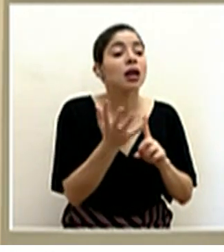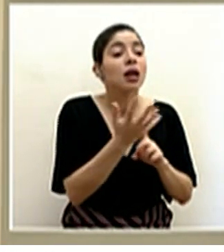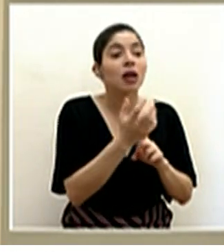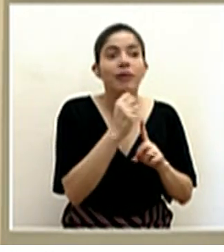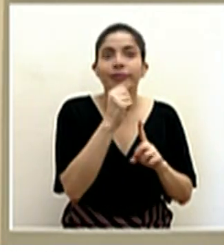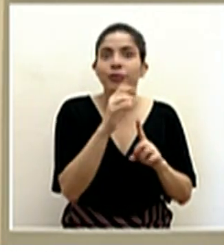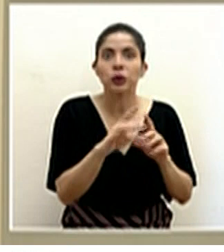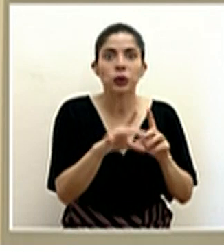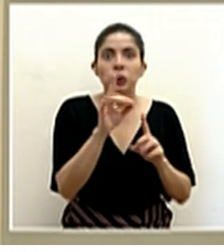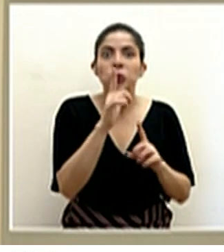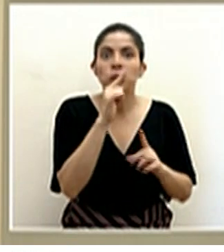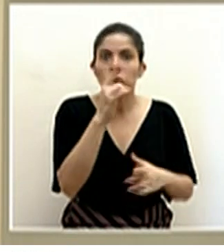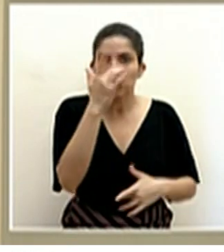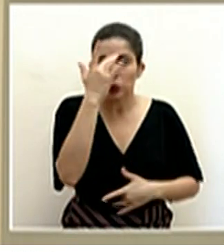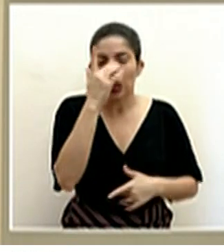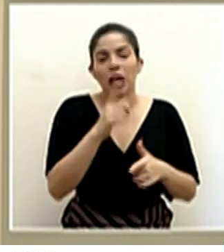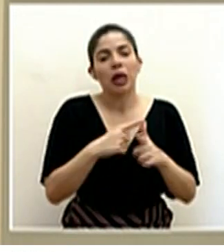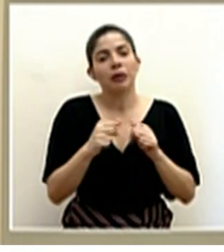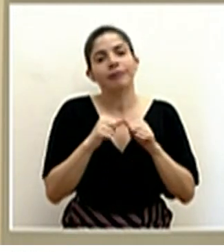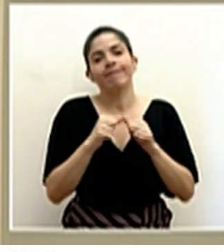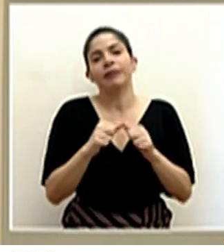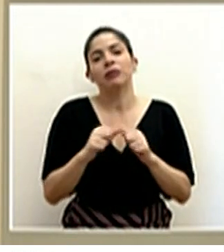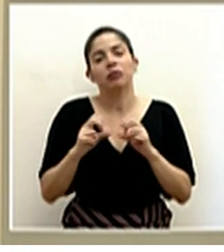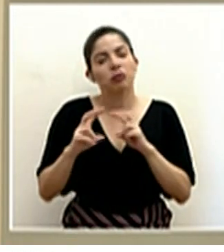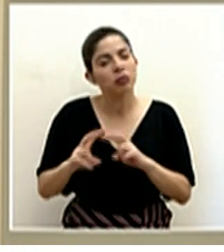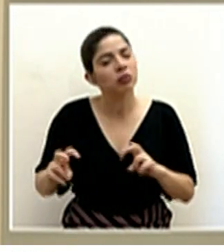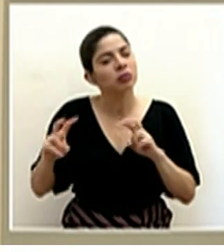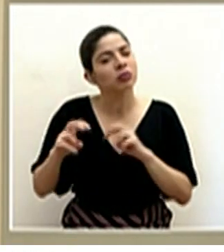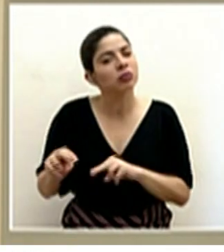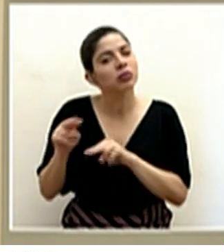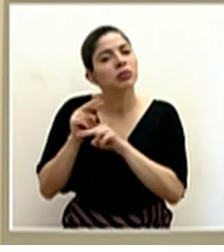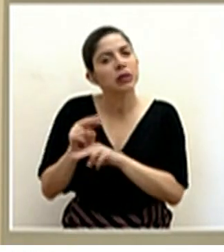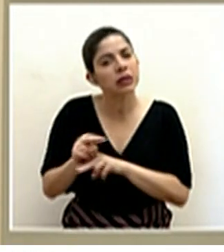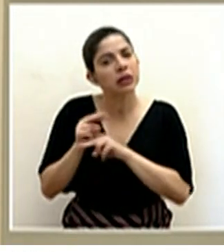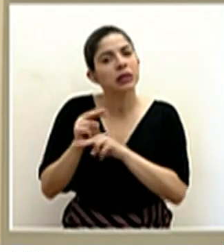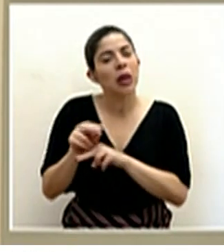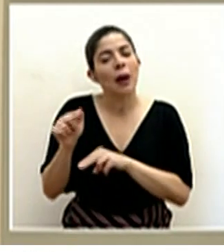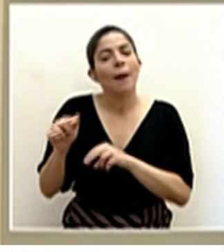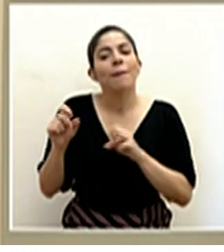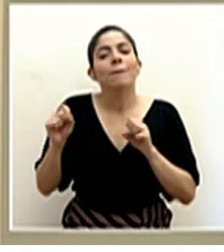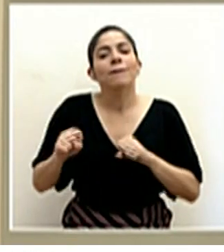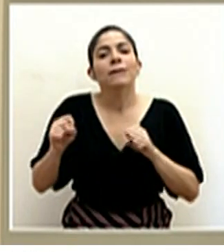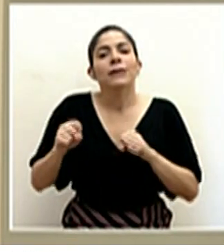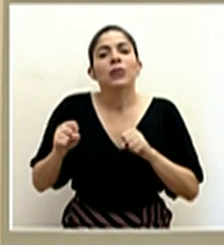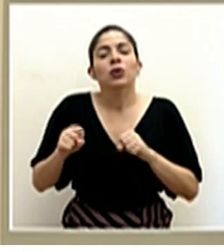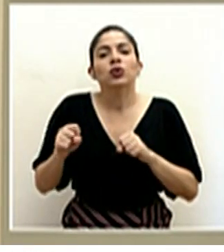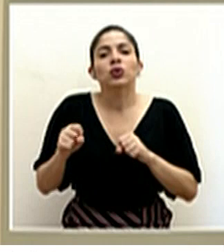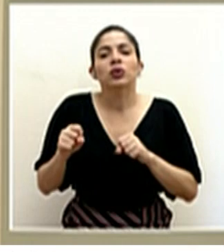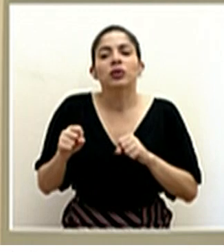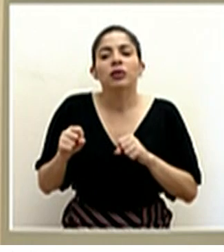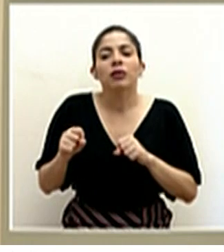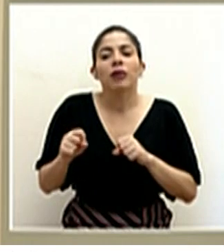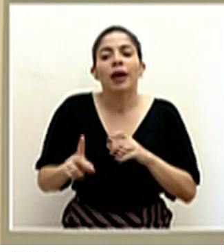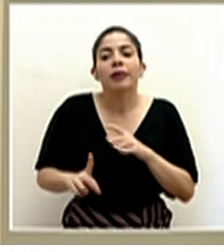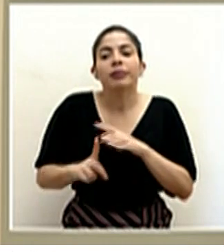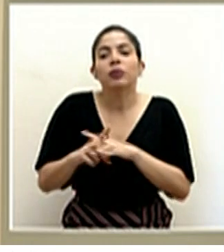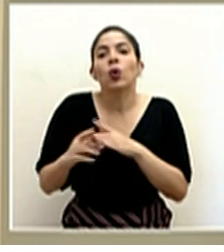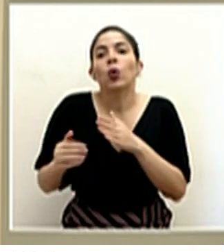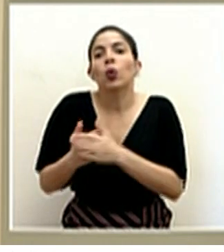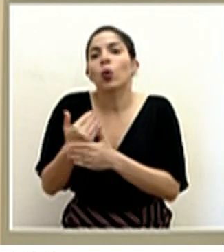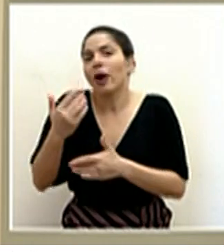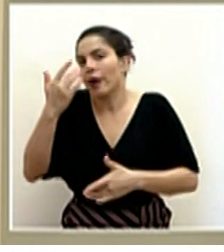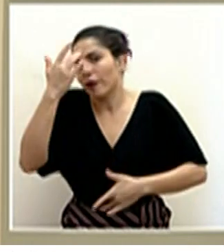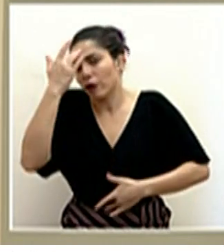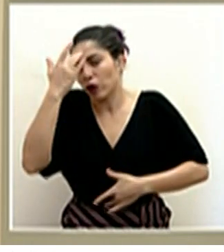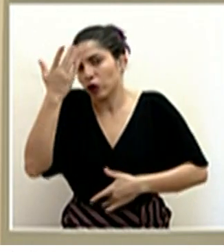detectado. Igual se sigue con toda la revisión y vigilancia del posible surgimiento de nuevos casos